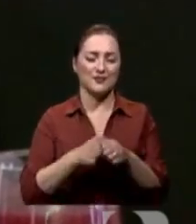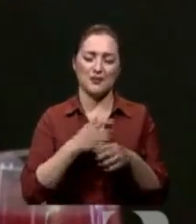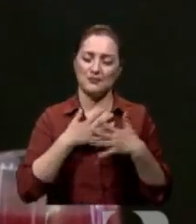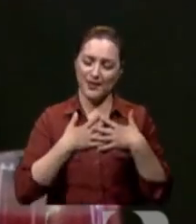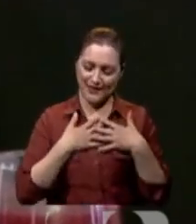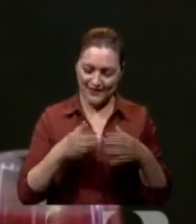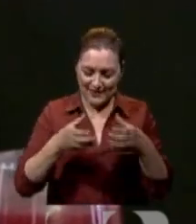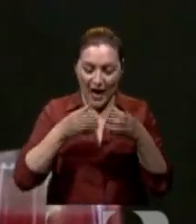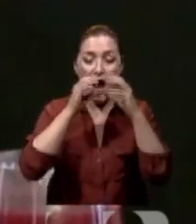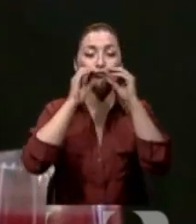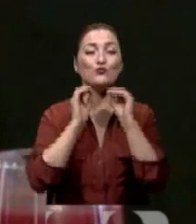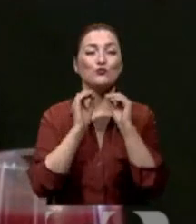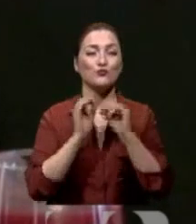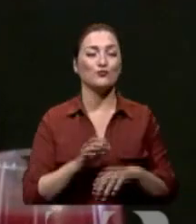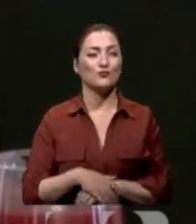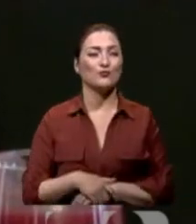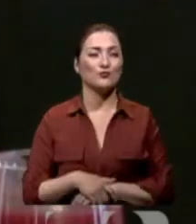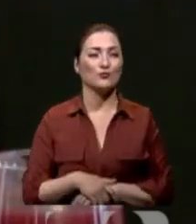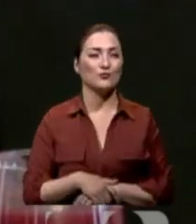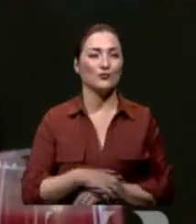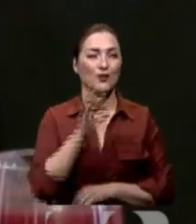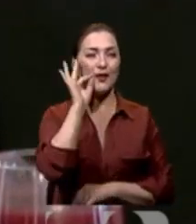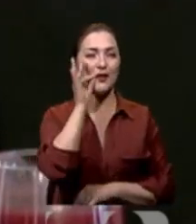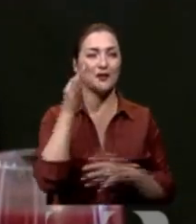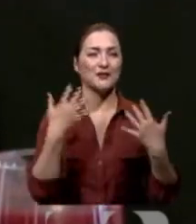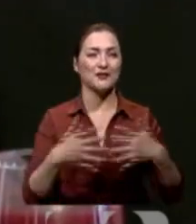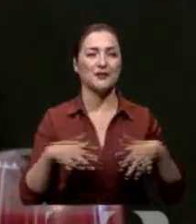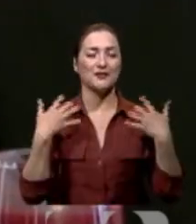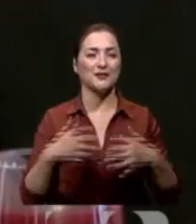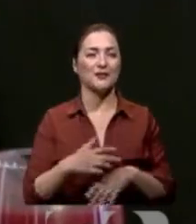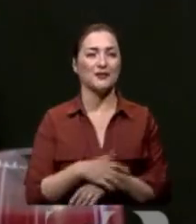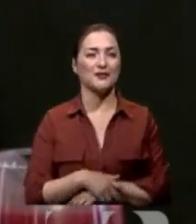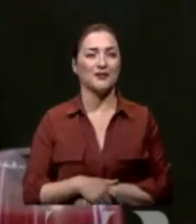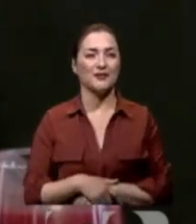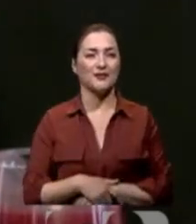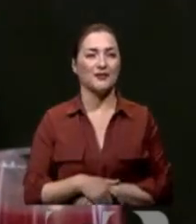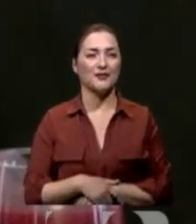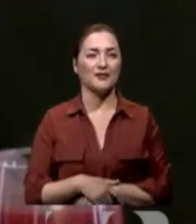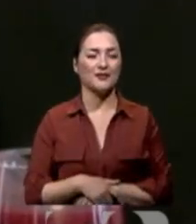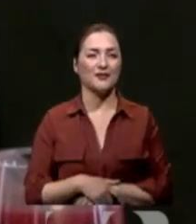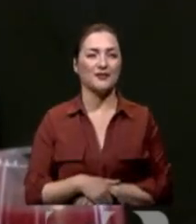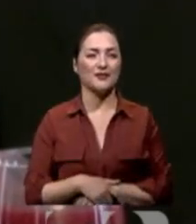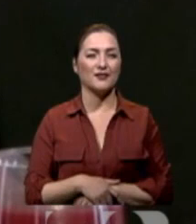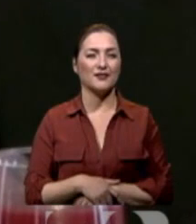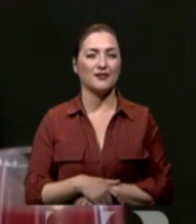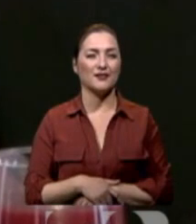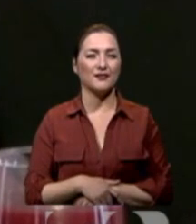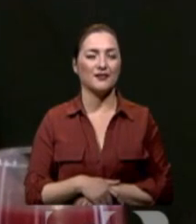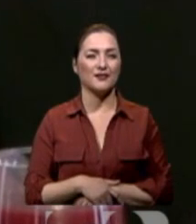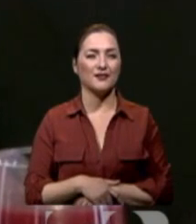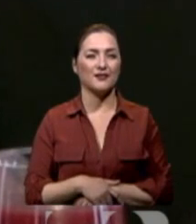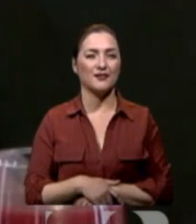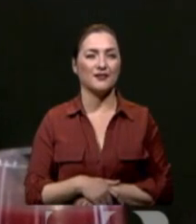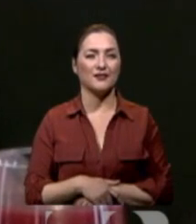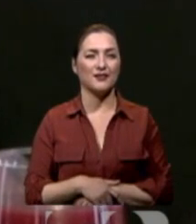específicamente para mí. Sinceramente, está delicioso. Eli, delicioso. Si no me equivoco, entonces es la... una de las primeras veces que